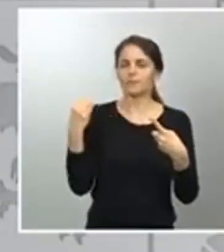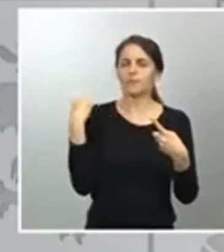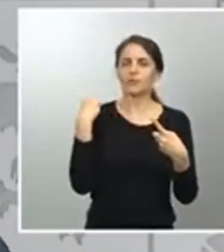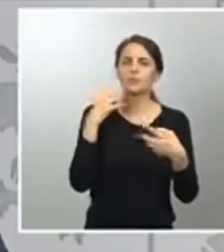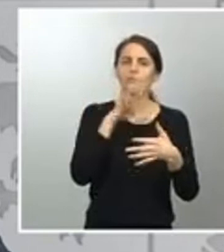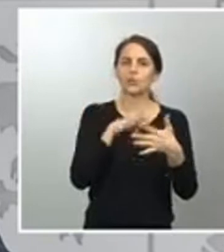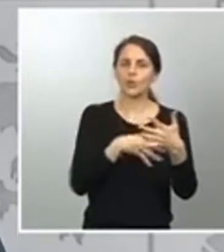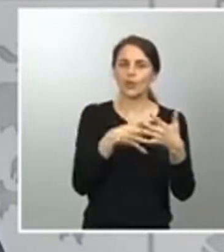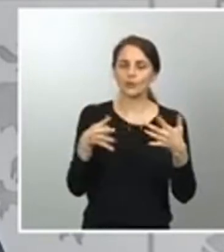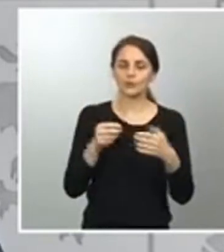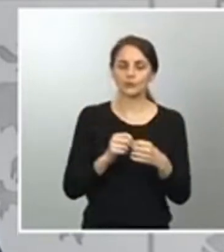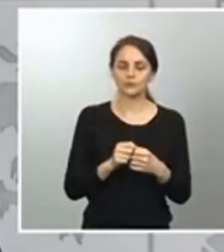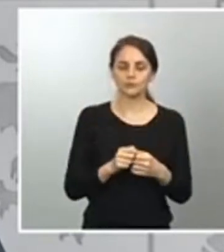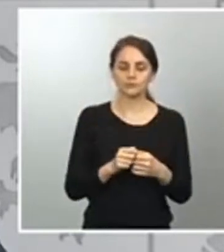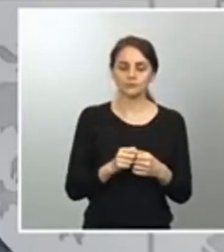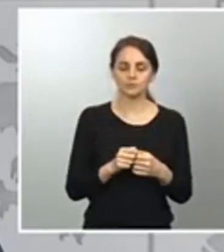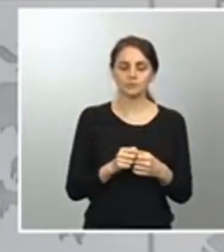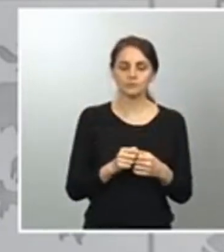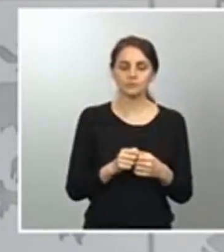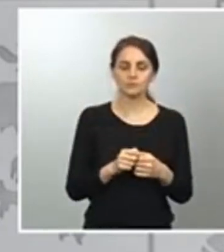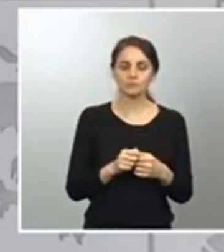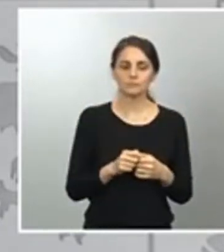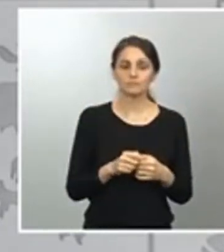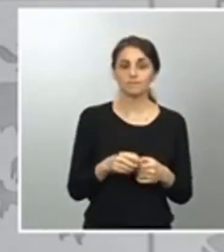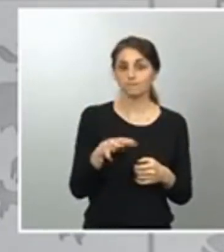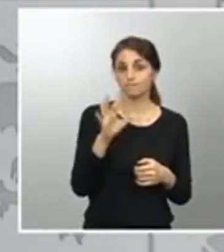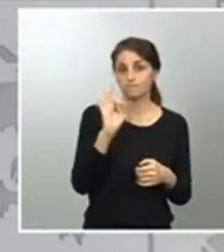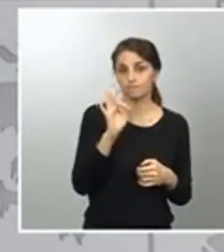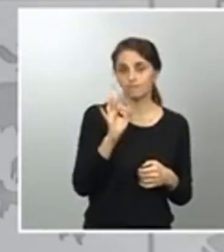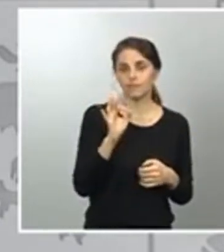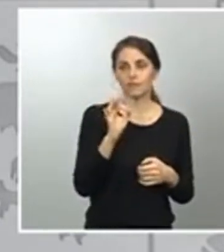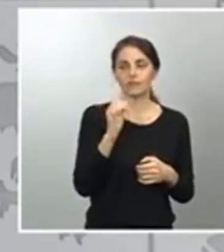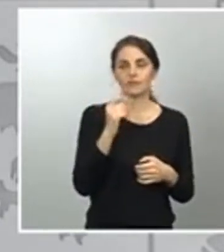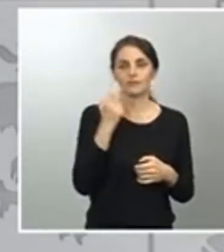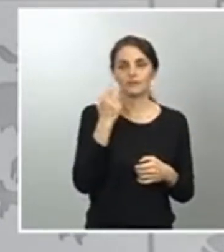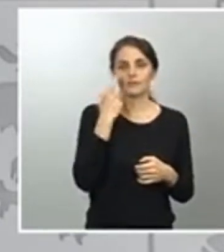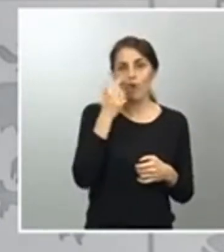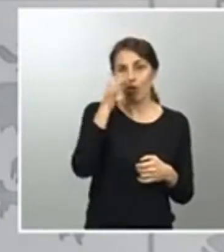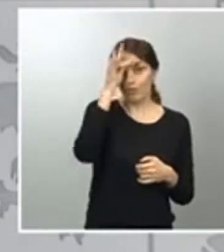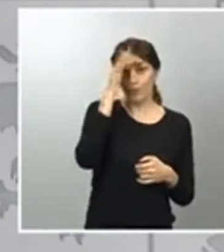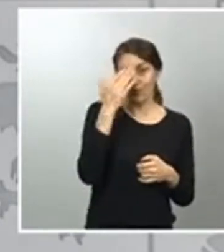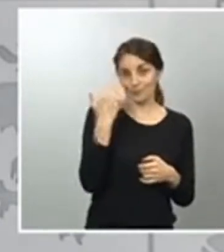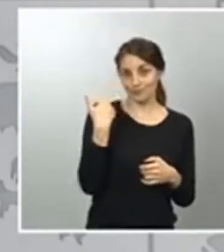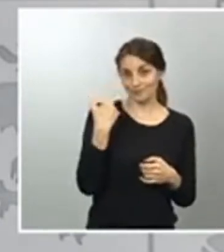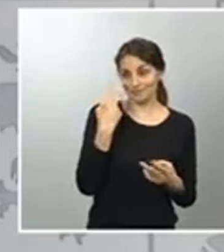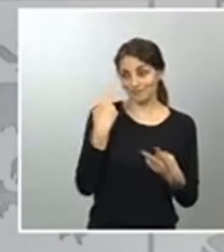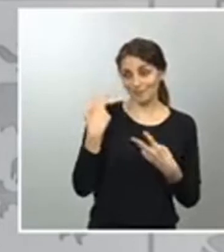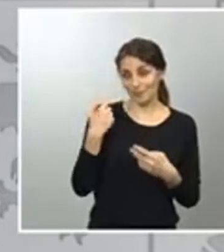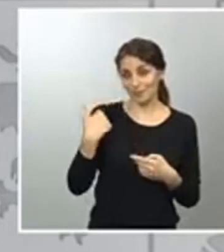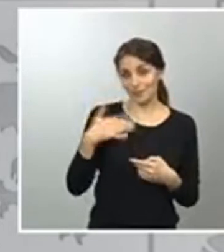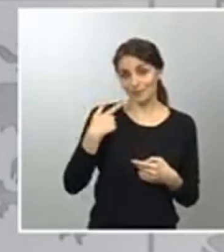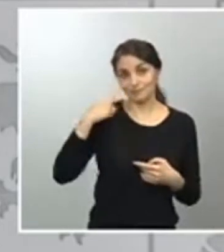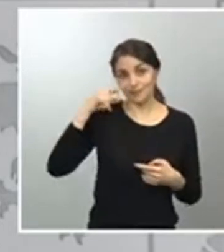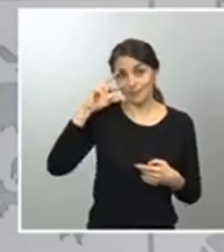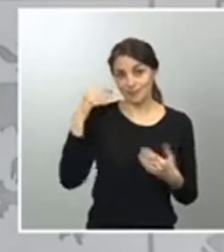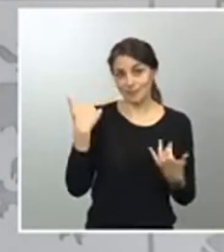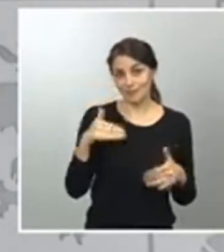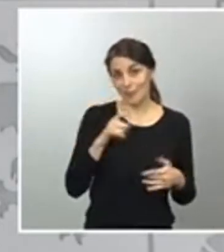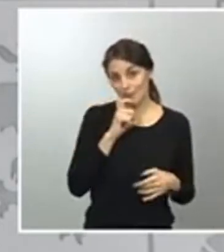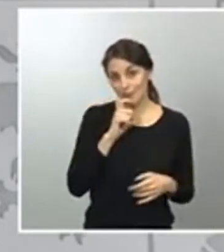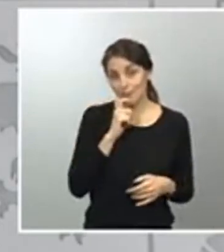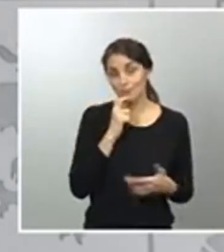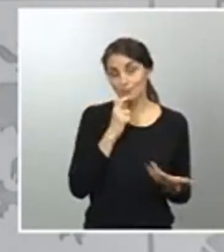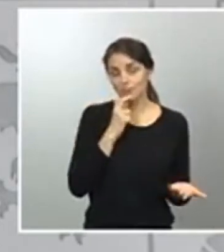efectivamente, después de la experiencia que vimos el pasado domingo, pues lógicamente el Ministerio de Sanidad está estudiando